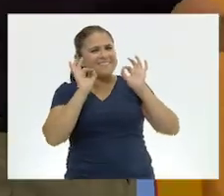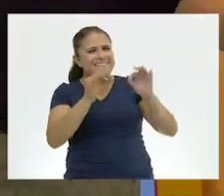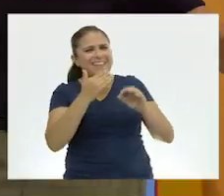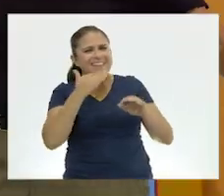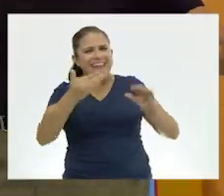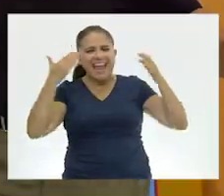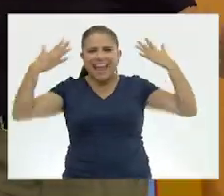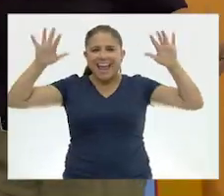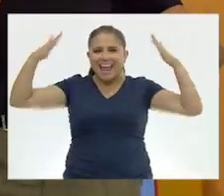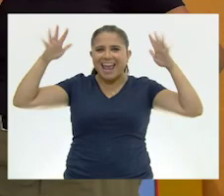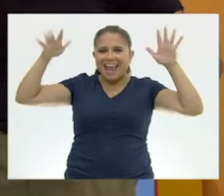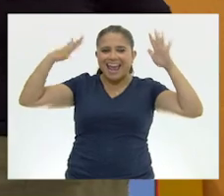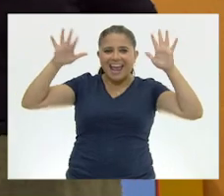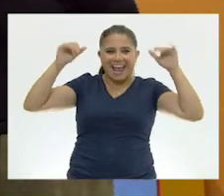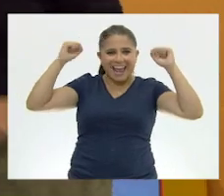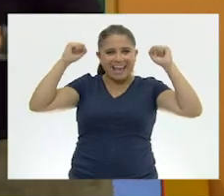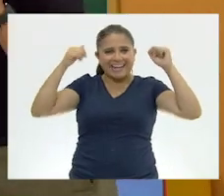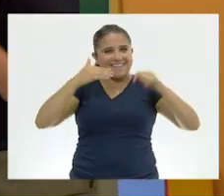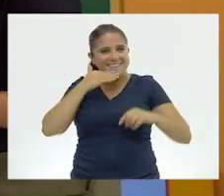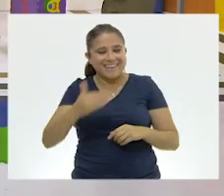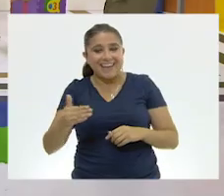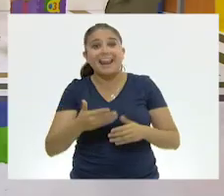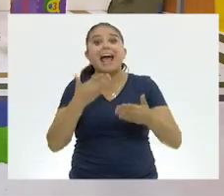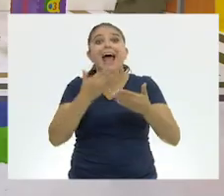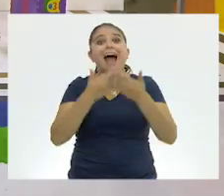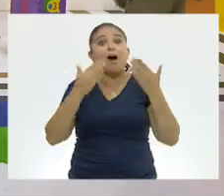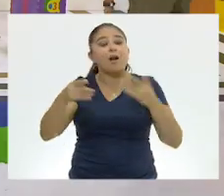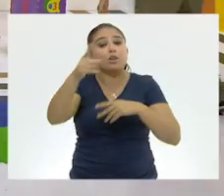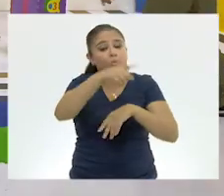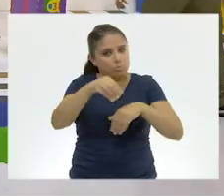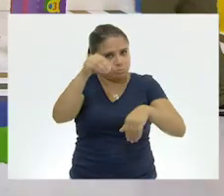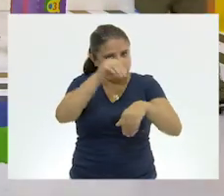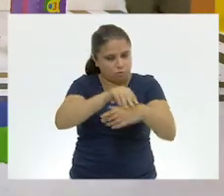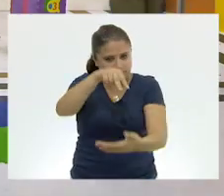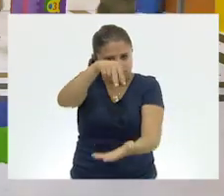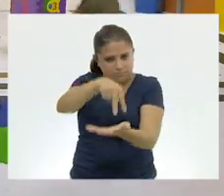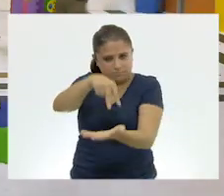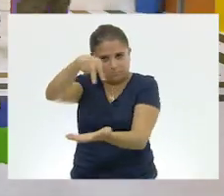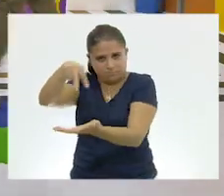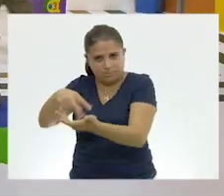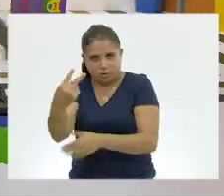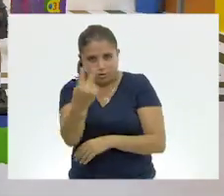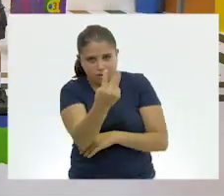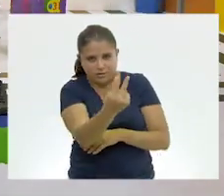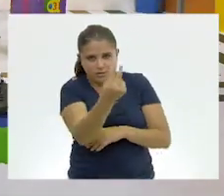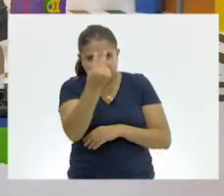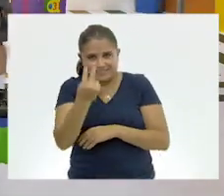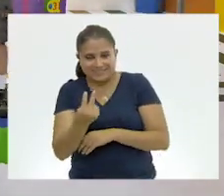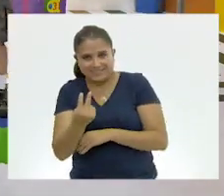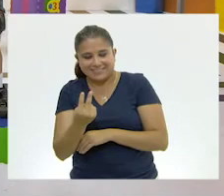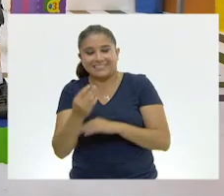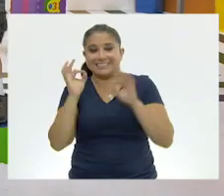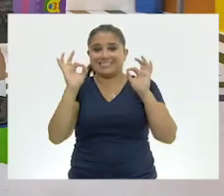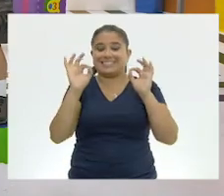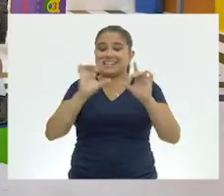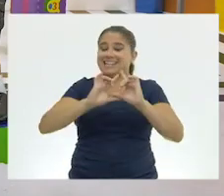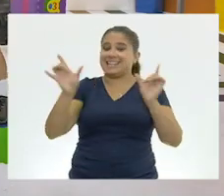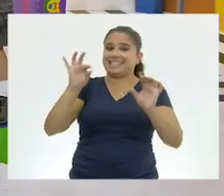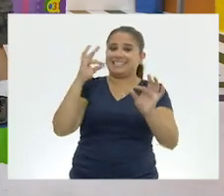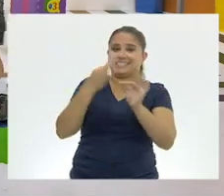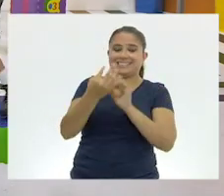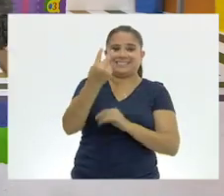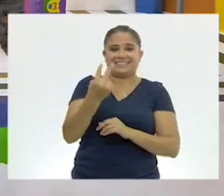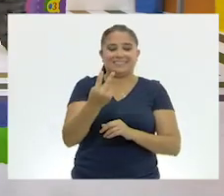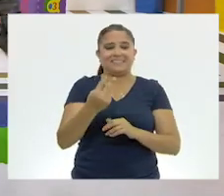¡Excelente! ¡Bien! Entonces, colóquense aquí, por favor, los dos. Listo. Ya estamos listos. Aquí está la rosa de los